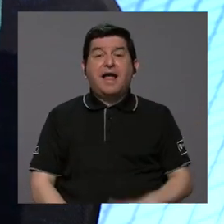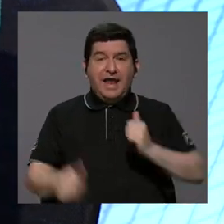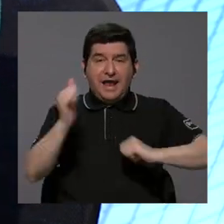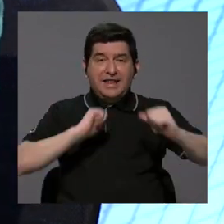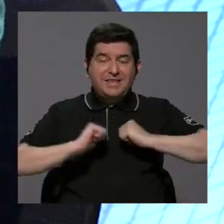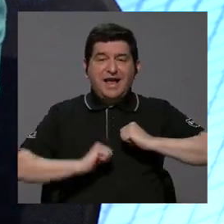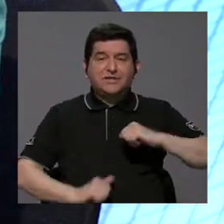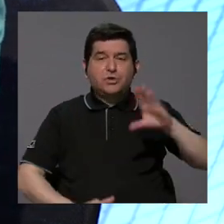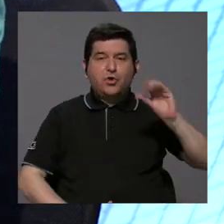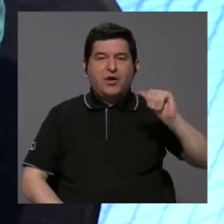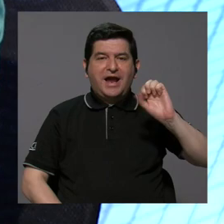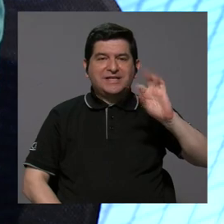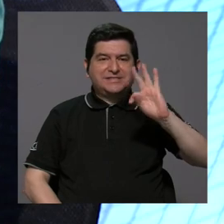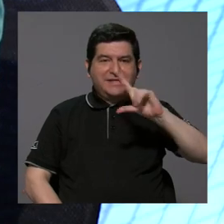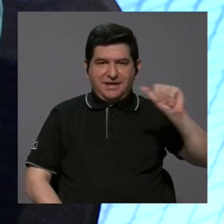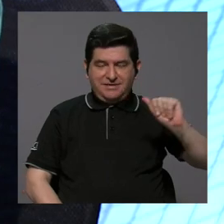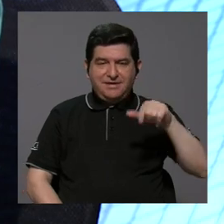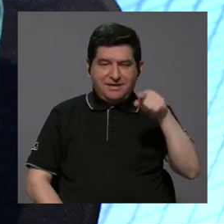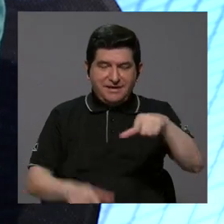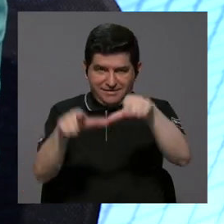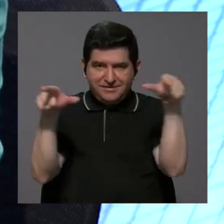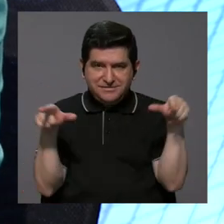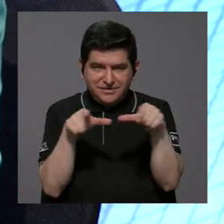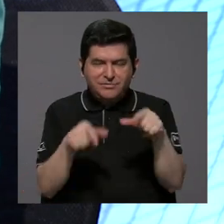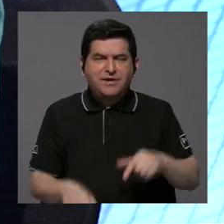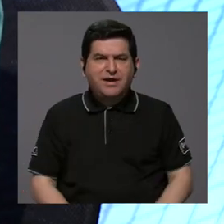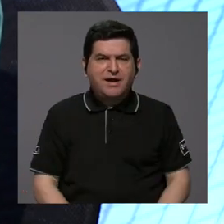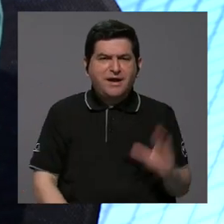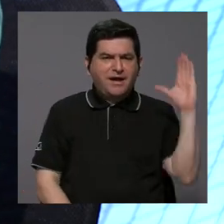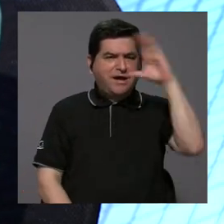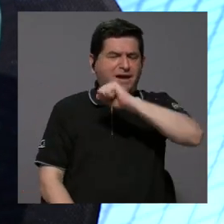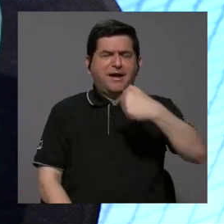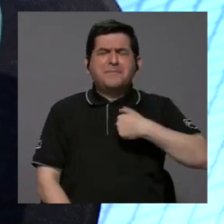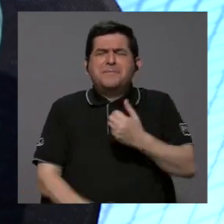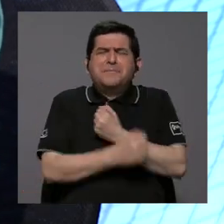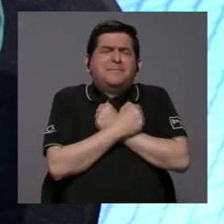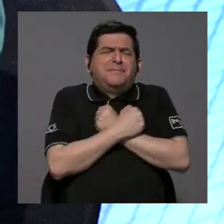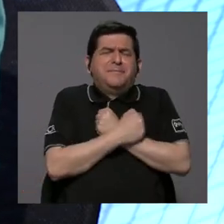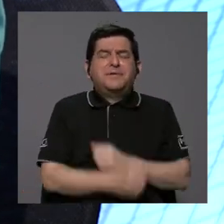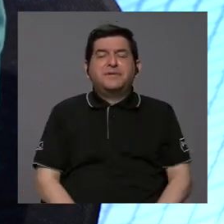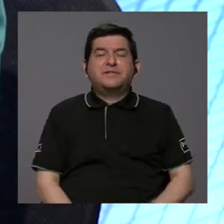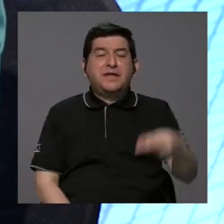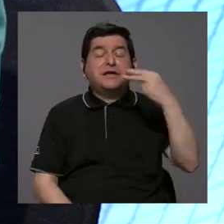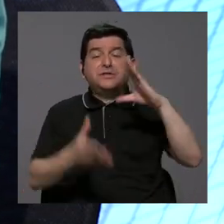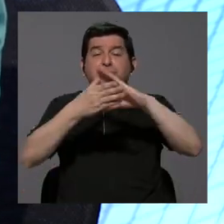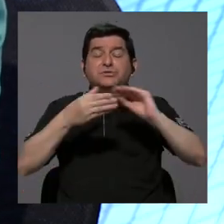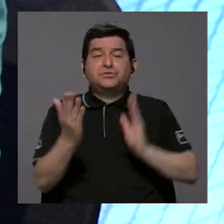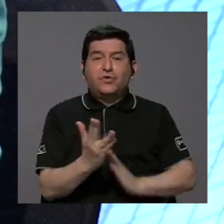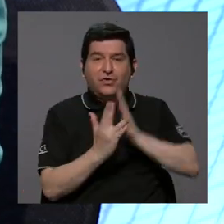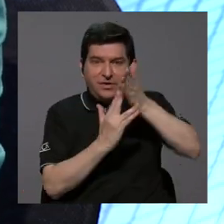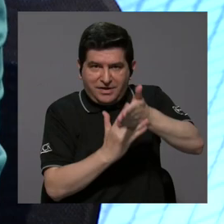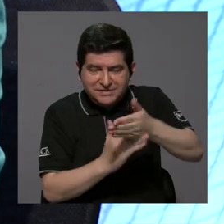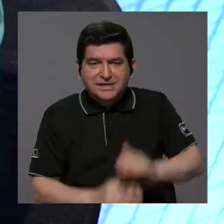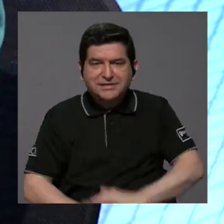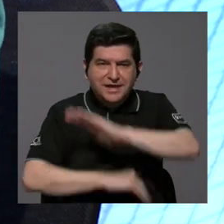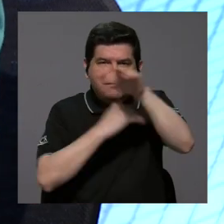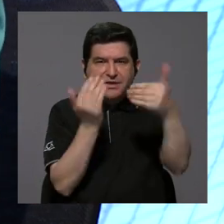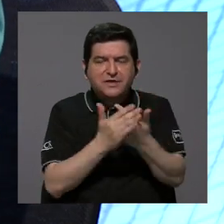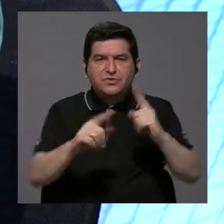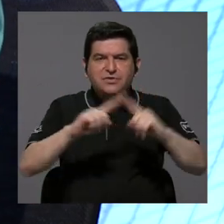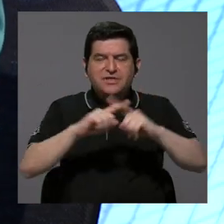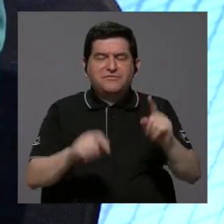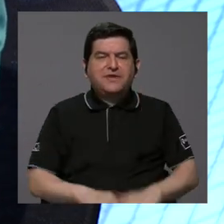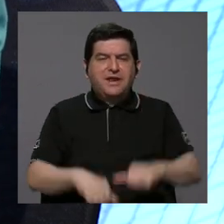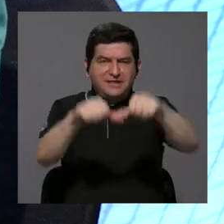y estando ahí fue donde descubrí mi pasión por contar historias a través de de todas las